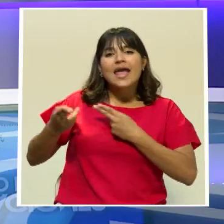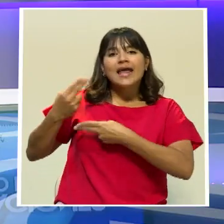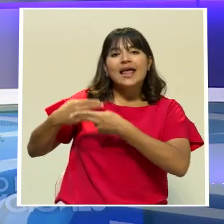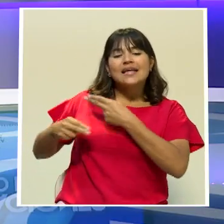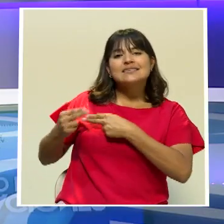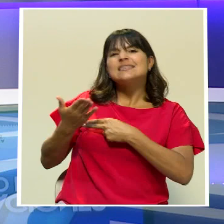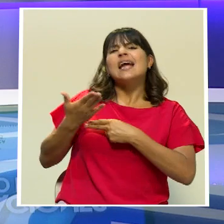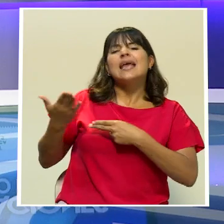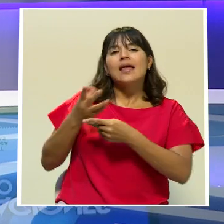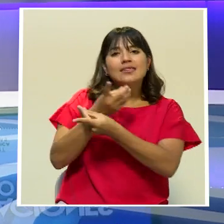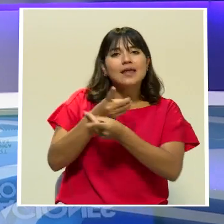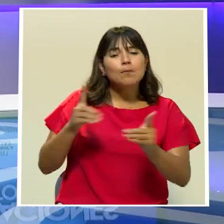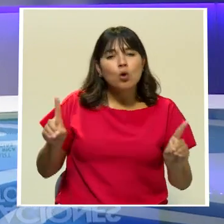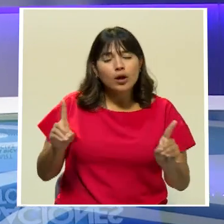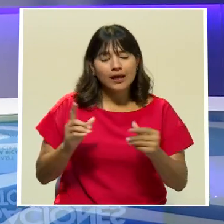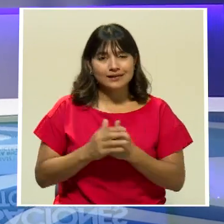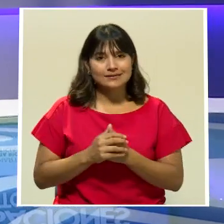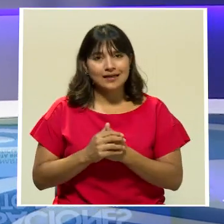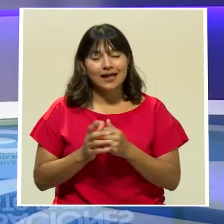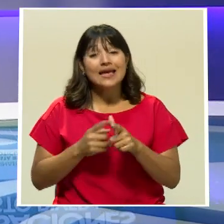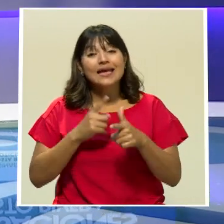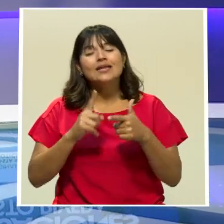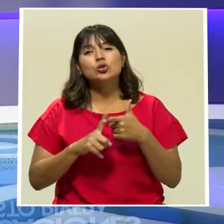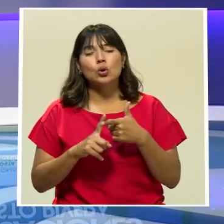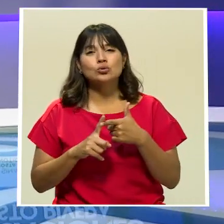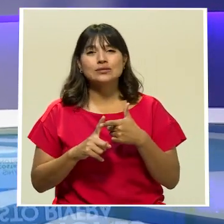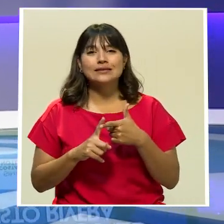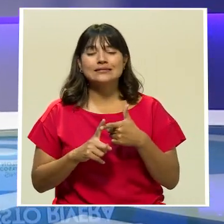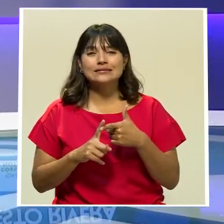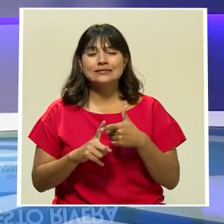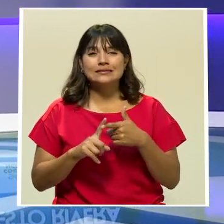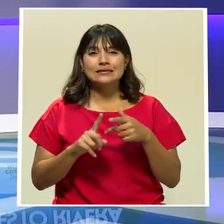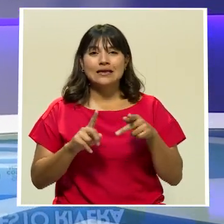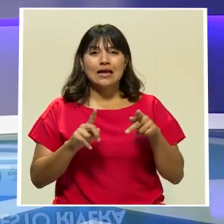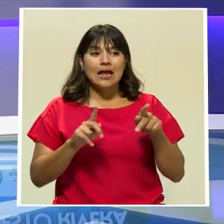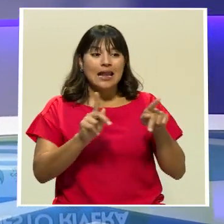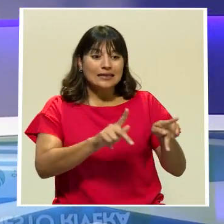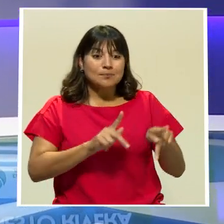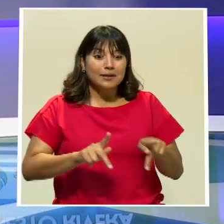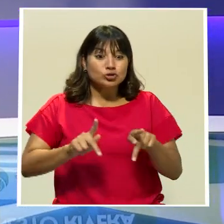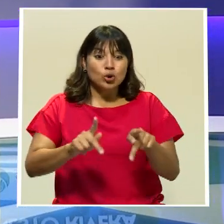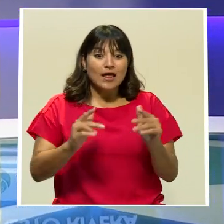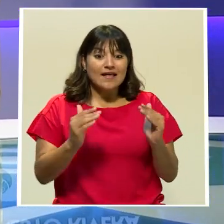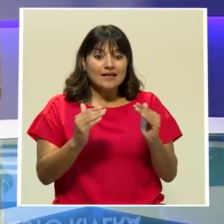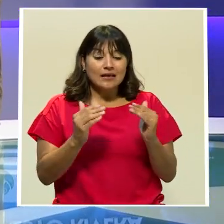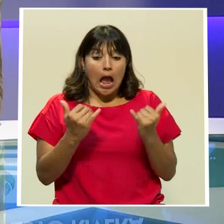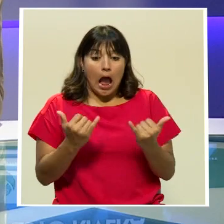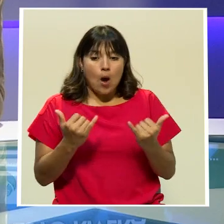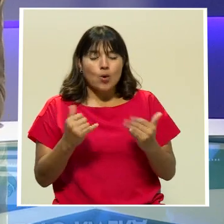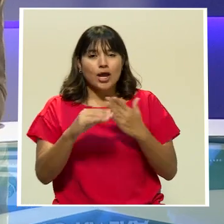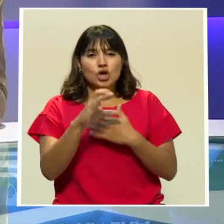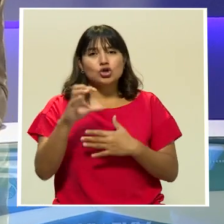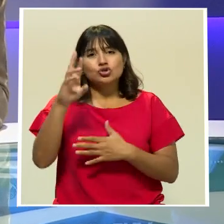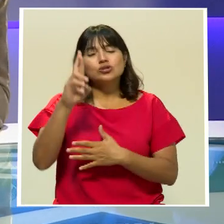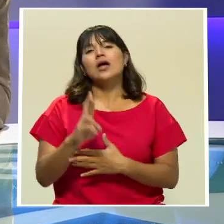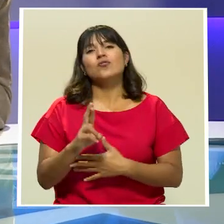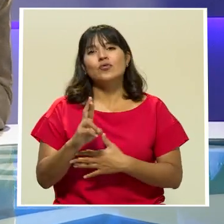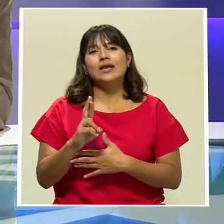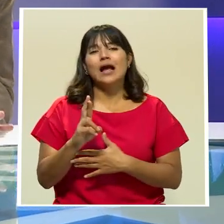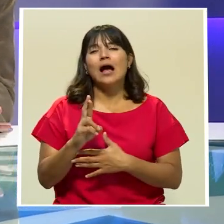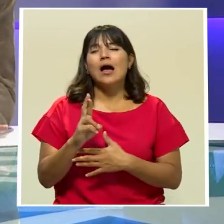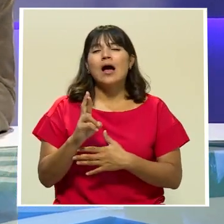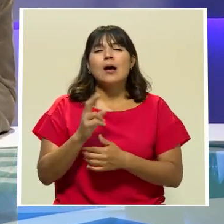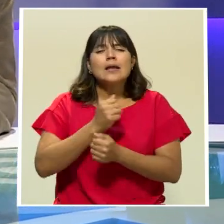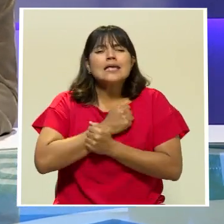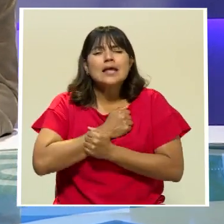generación actual o las generaciones que convivimos en el presente valoran en Costa Rica en su totalidad.